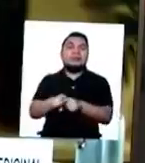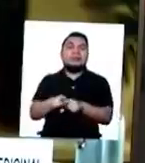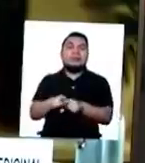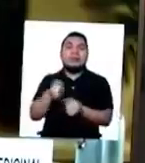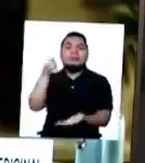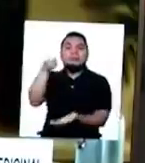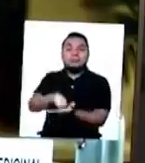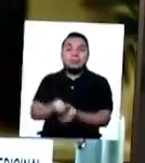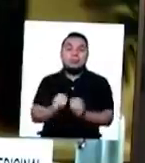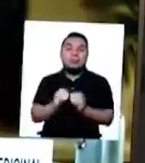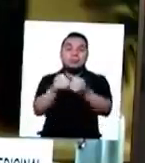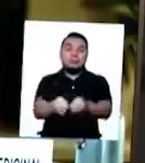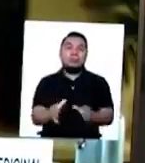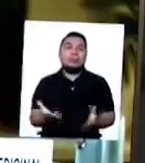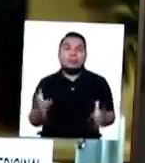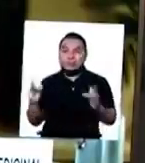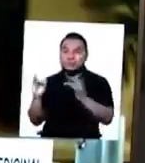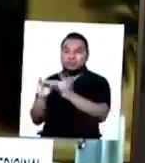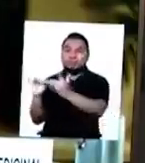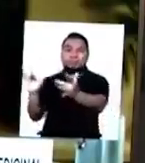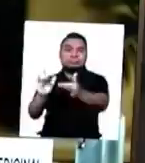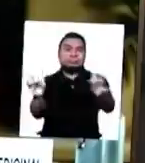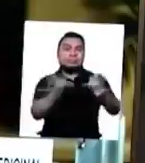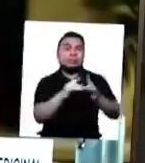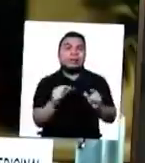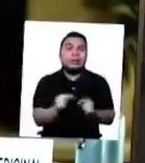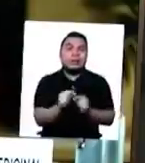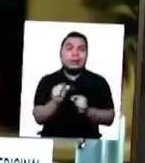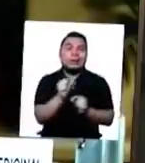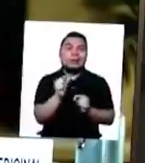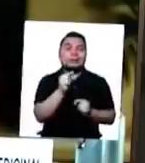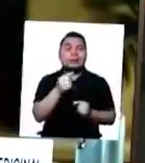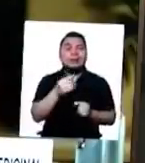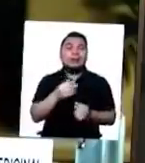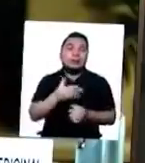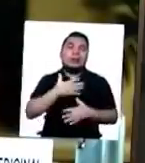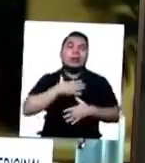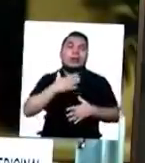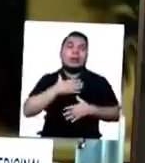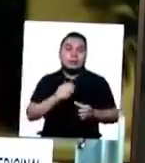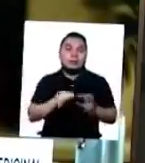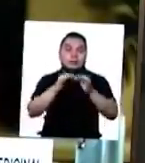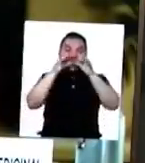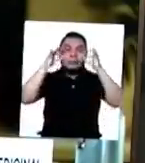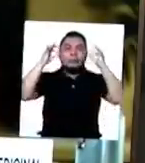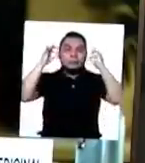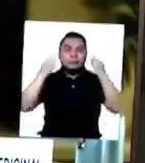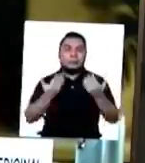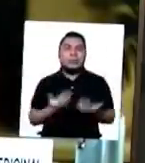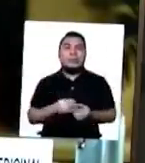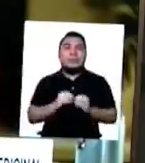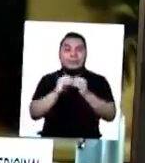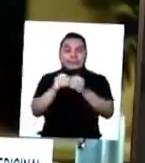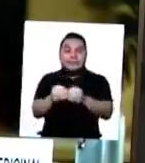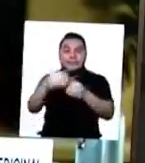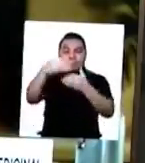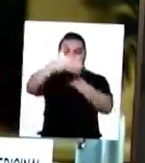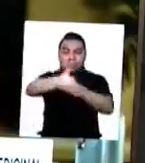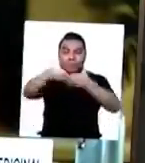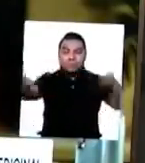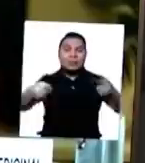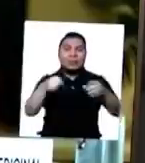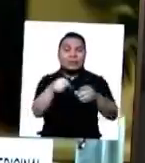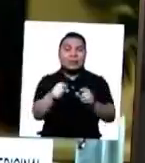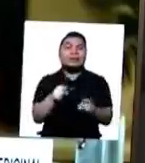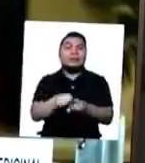los pobladores de Quillabamba. Para que entiendan, el gobierno puede comprar en el lugar del mundo lo que se le da la